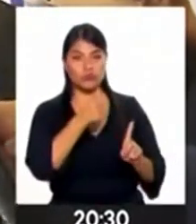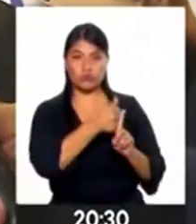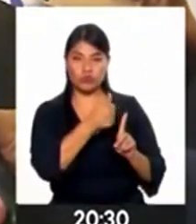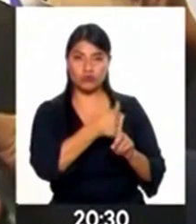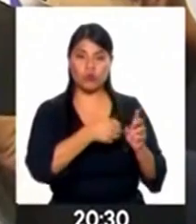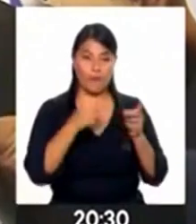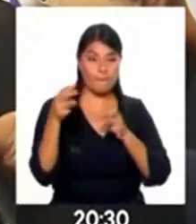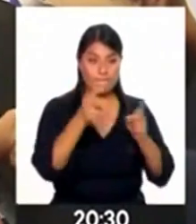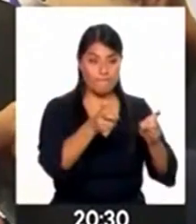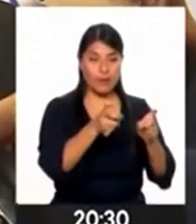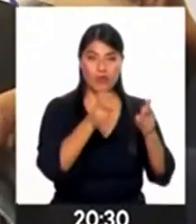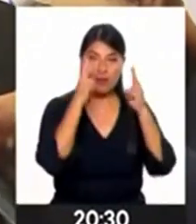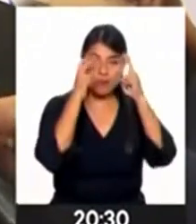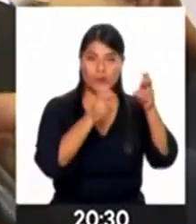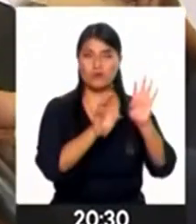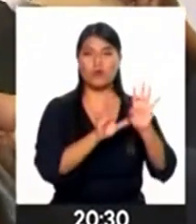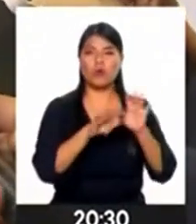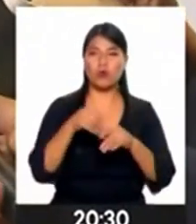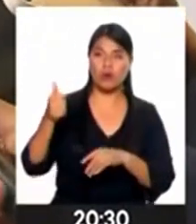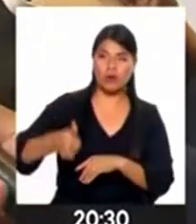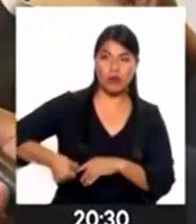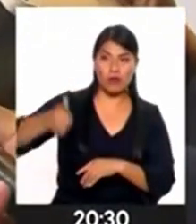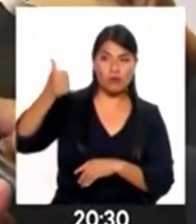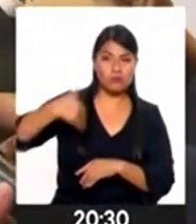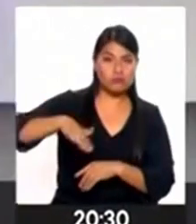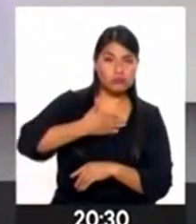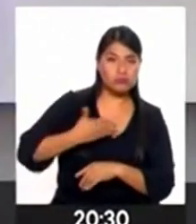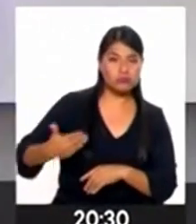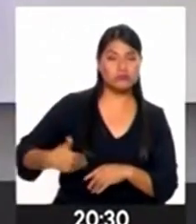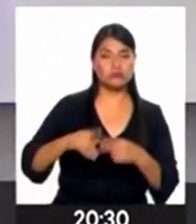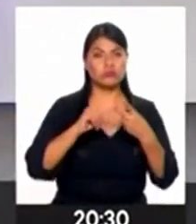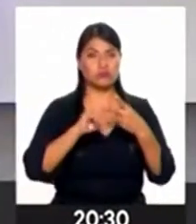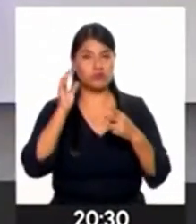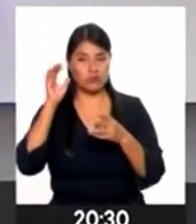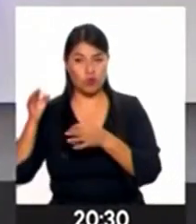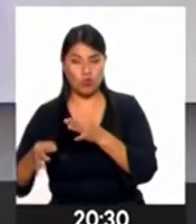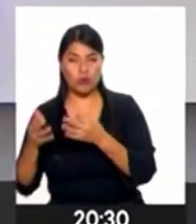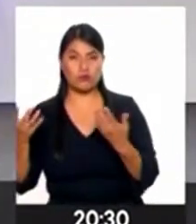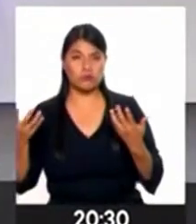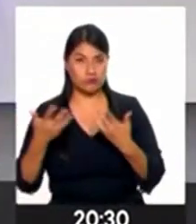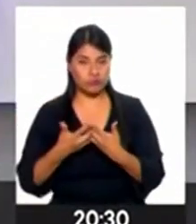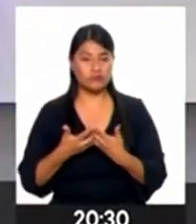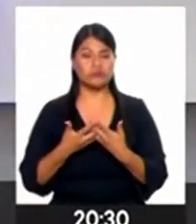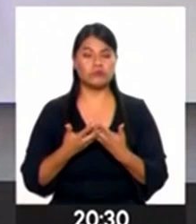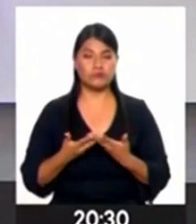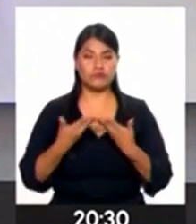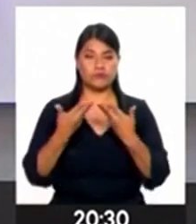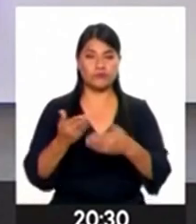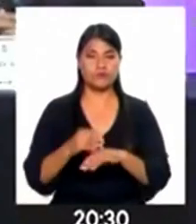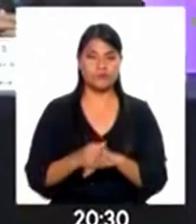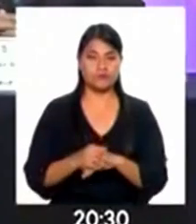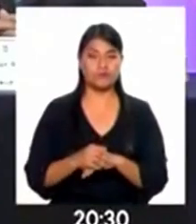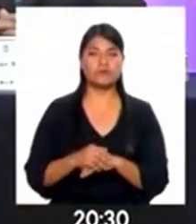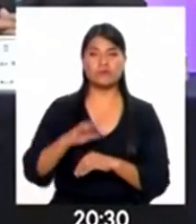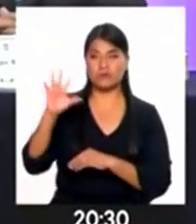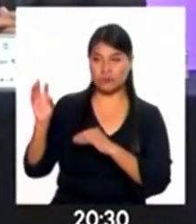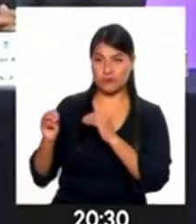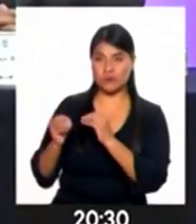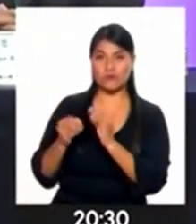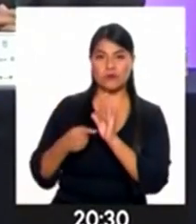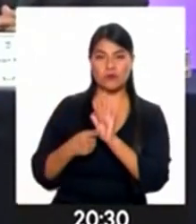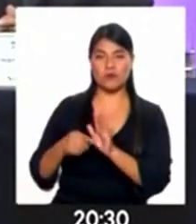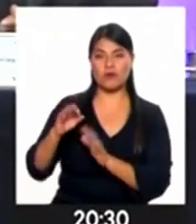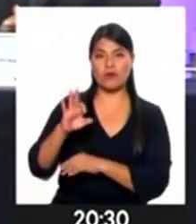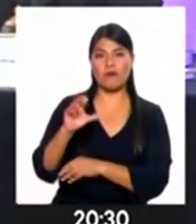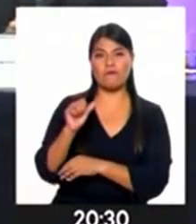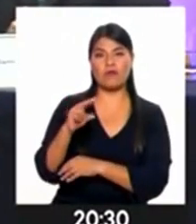si no es con la presencia del Estado, del Poder Judicial. No obstante, Cifuentes resaltó la implementación de un módulo de